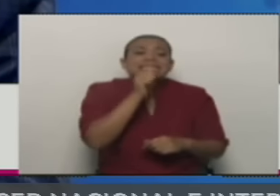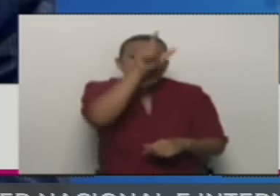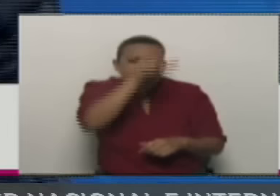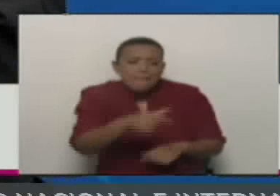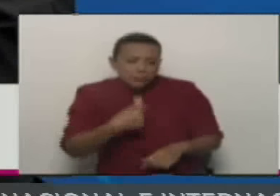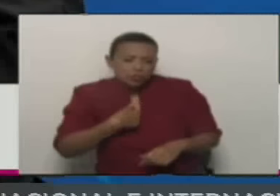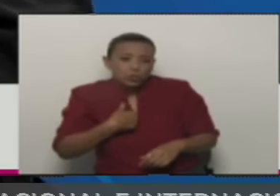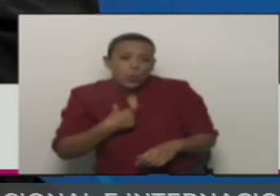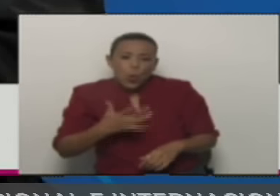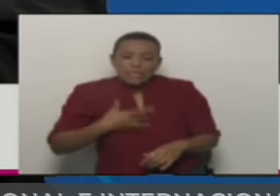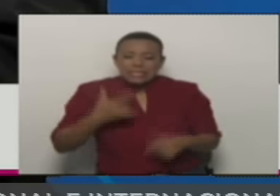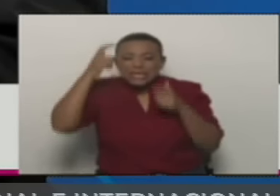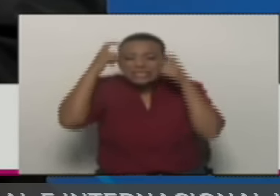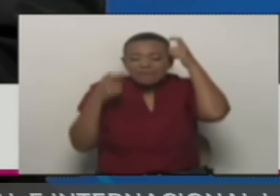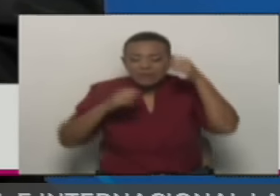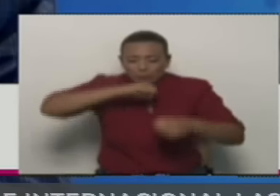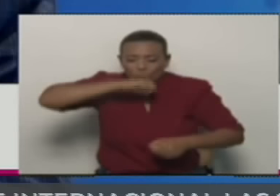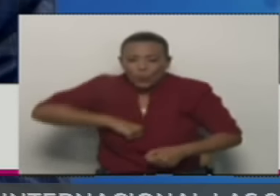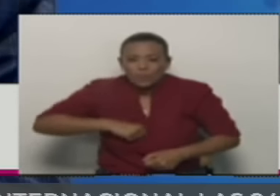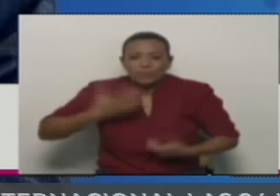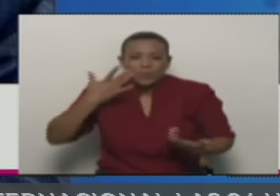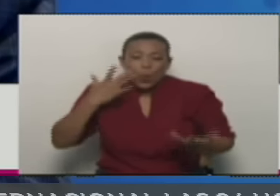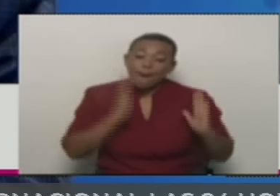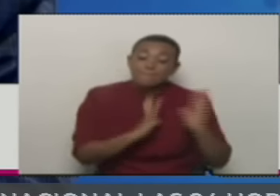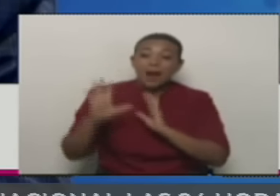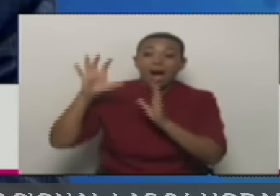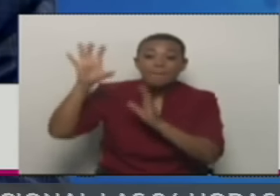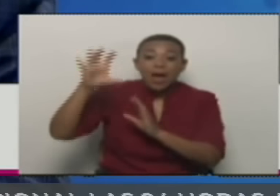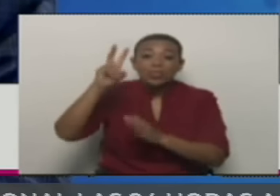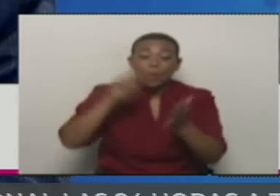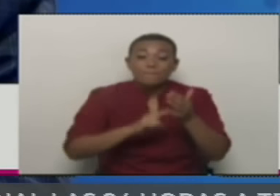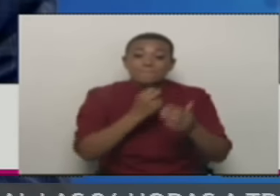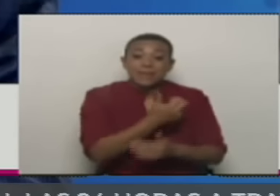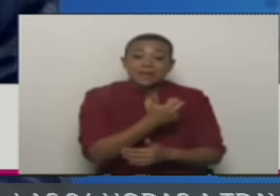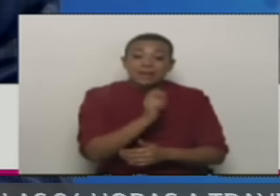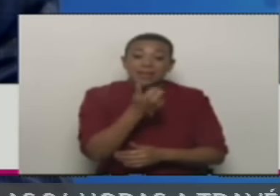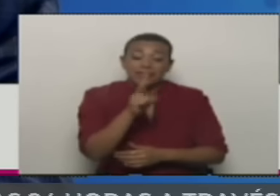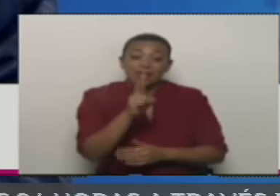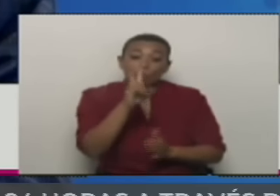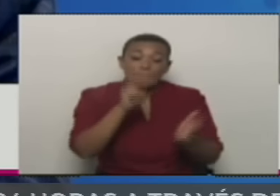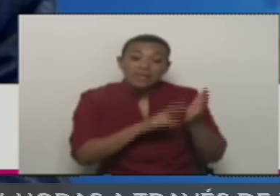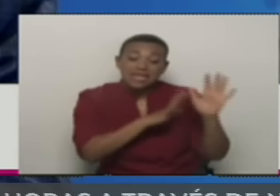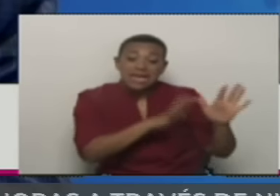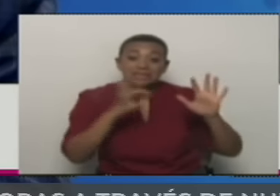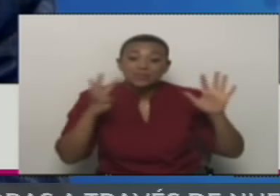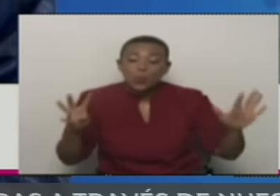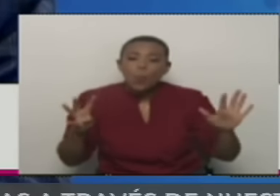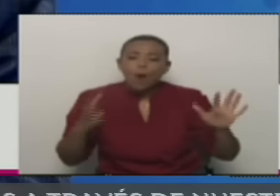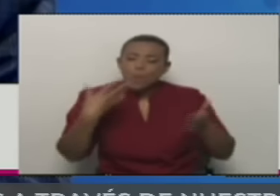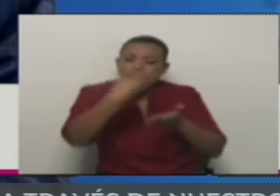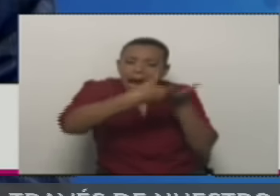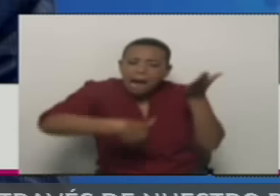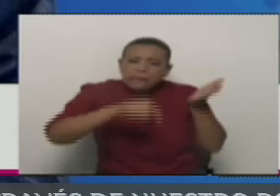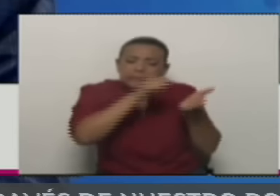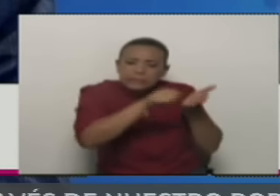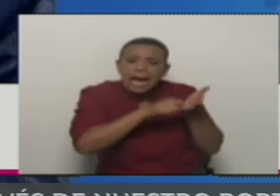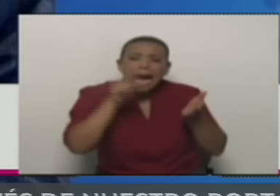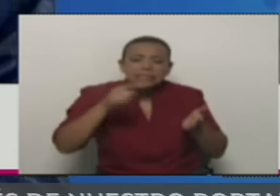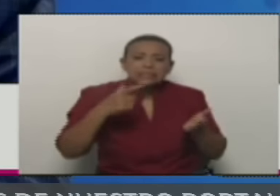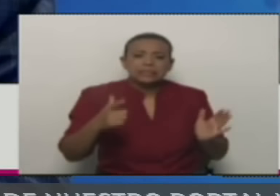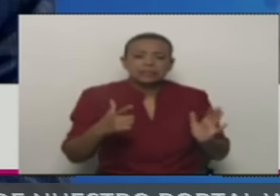sentimos chavistas, quienes hemos hecho el plan de la patria 2013-2019, nuestra carta de navegación,